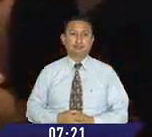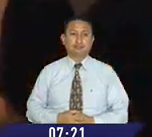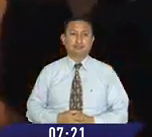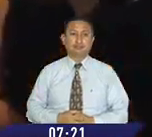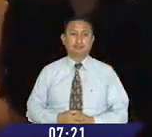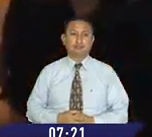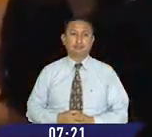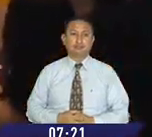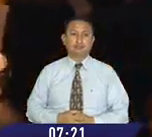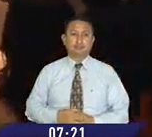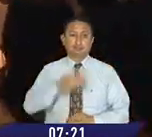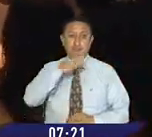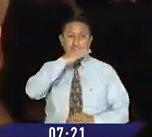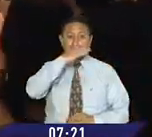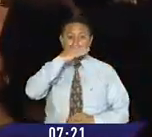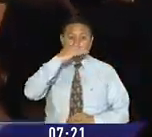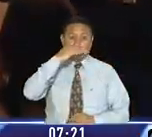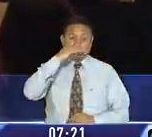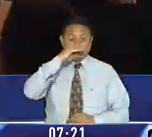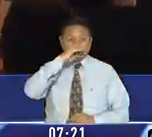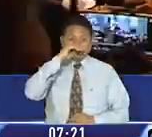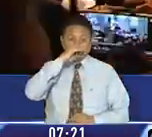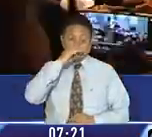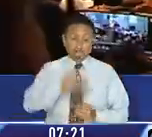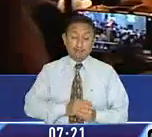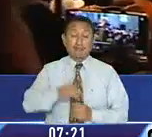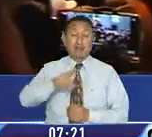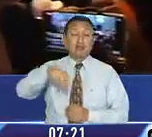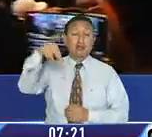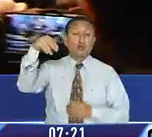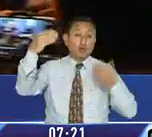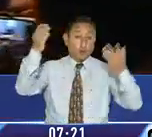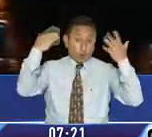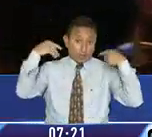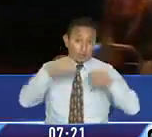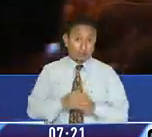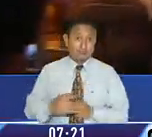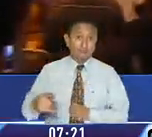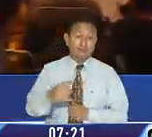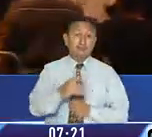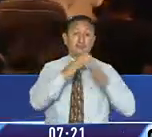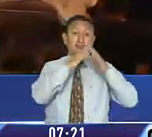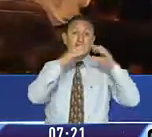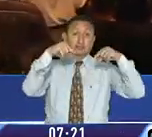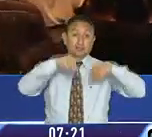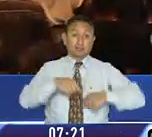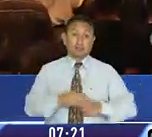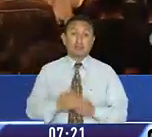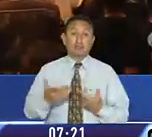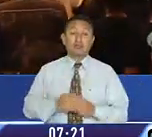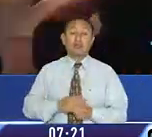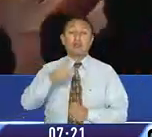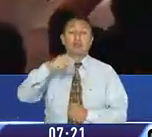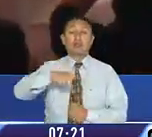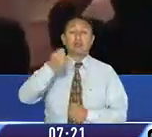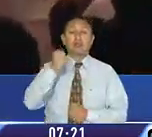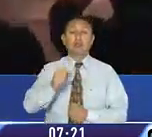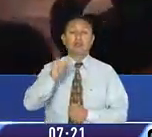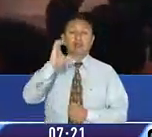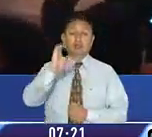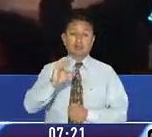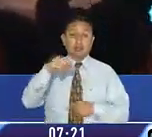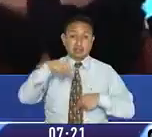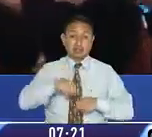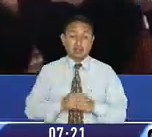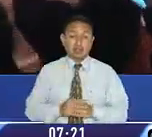El centro de convenciones en el norte de Guayaquil fue el lugar escogido por el Partido Social Cristiano y Madera de Guerrero para dar a conocer a los